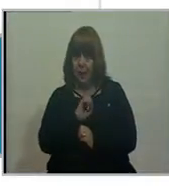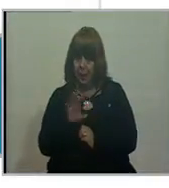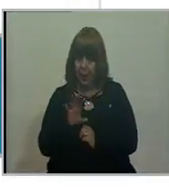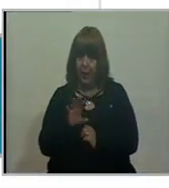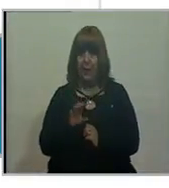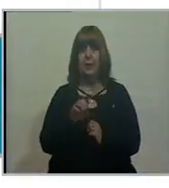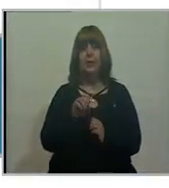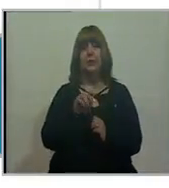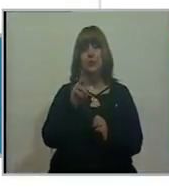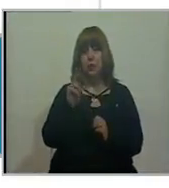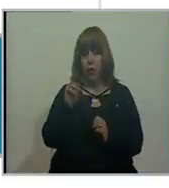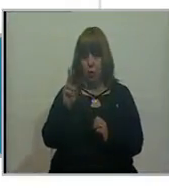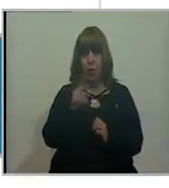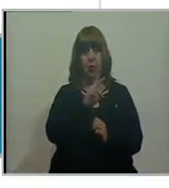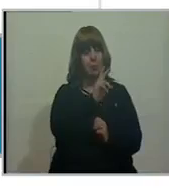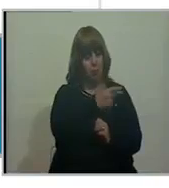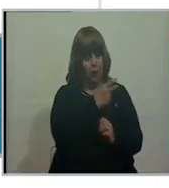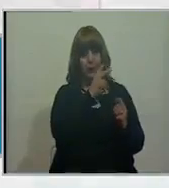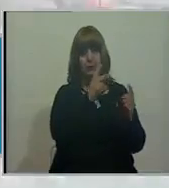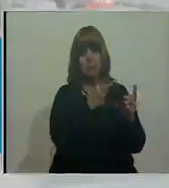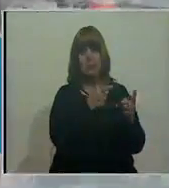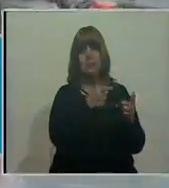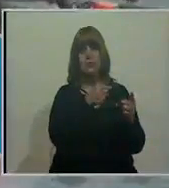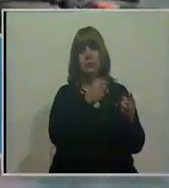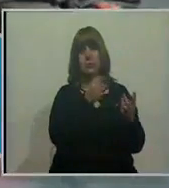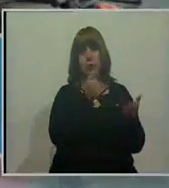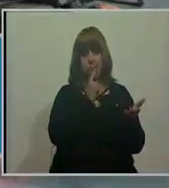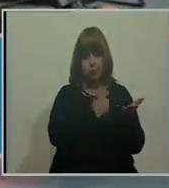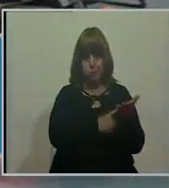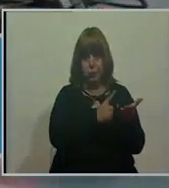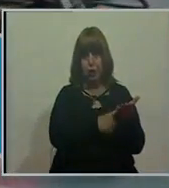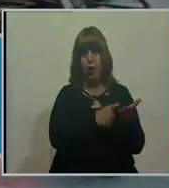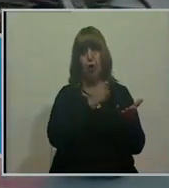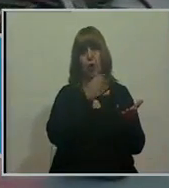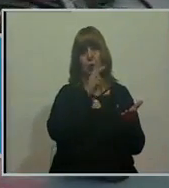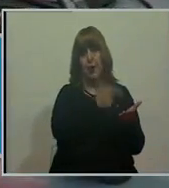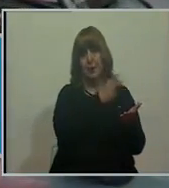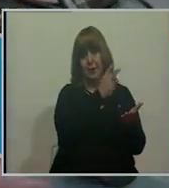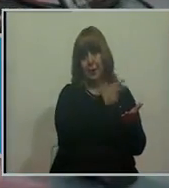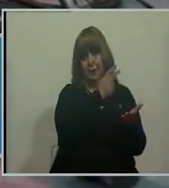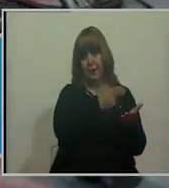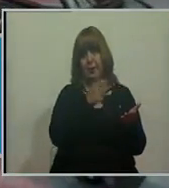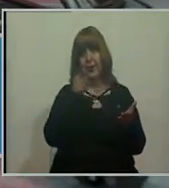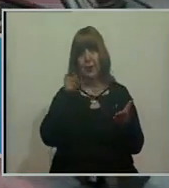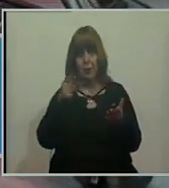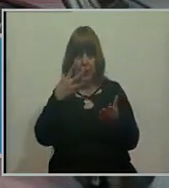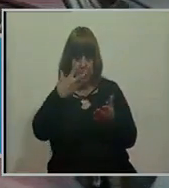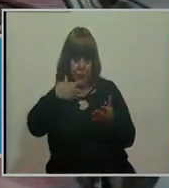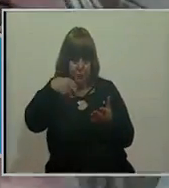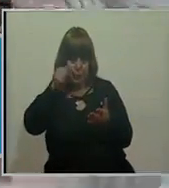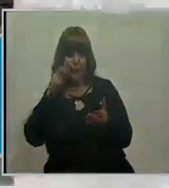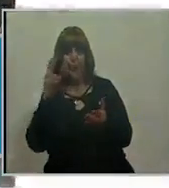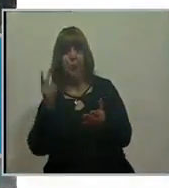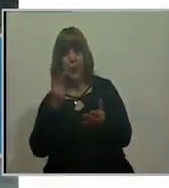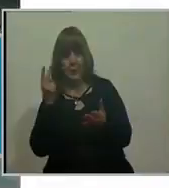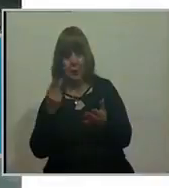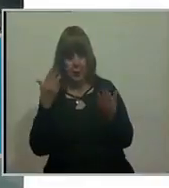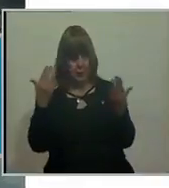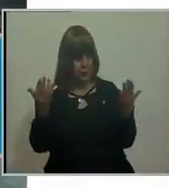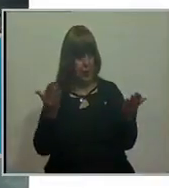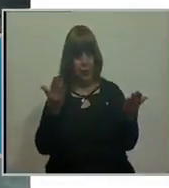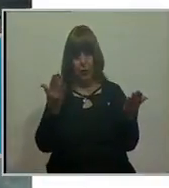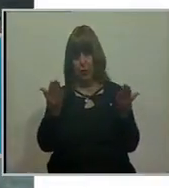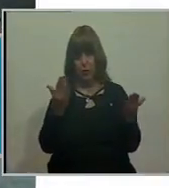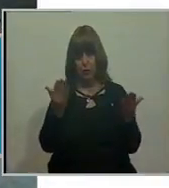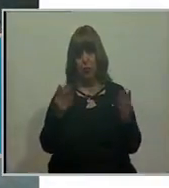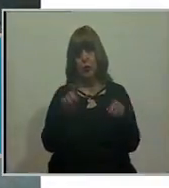también matan. El narcotráfico mata, la droga mata, el robo mata, los abusos matan. Y dejan huellas profundas y que calan hondo